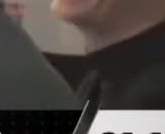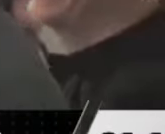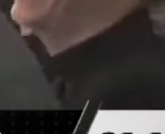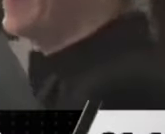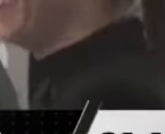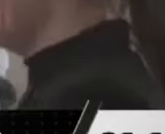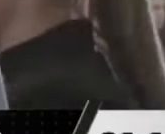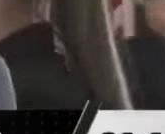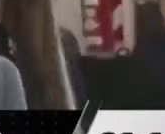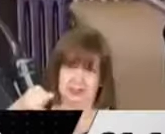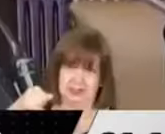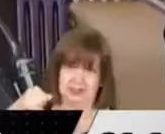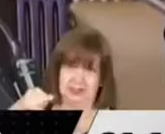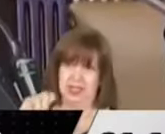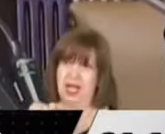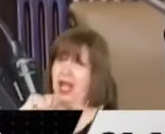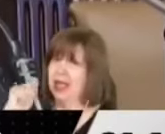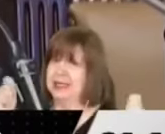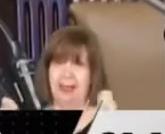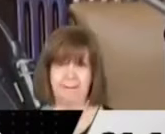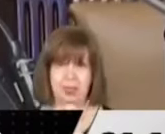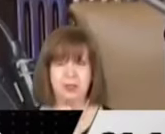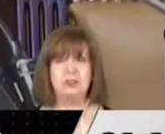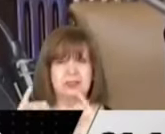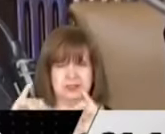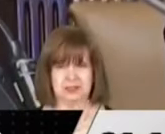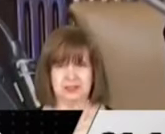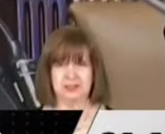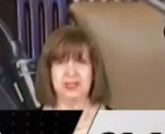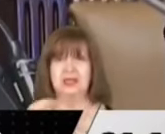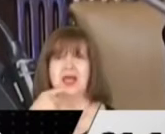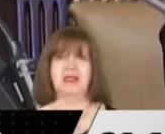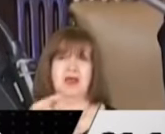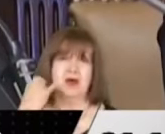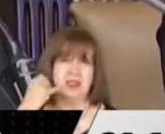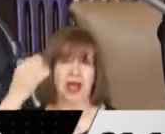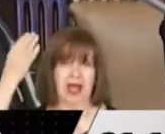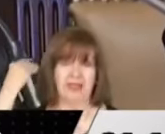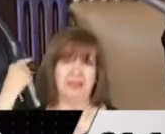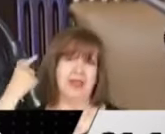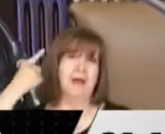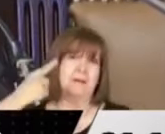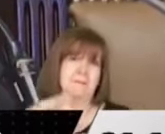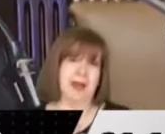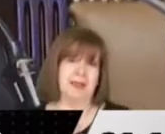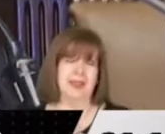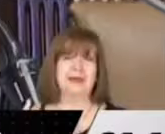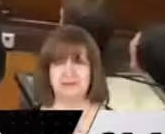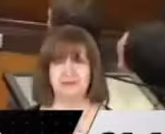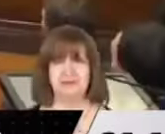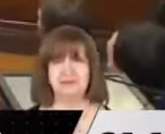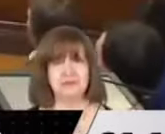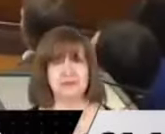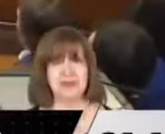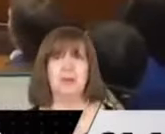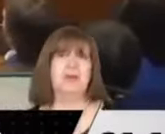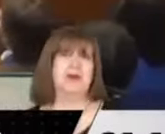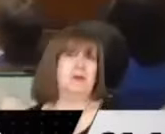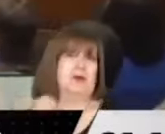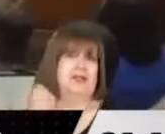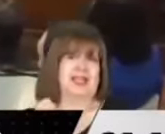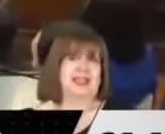del representante en quitarle las angustias a la gente y no tuvo una mirada hacia el interior, hacia la